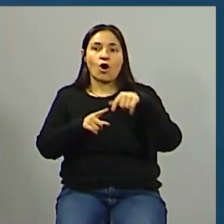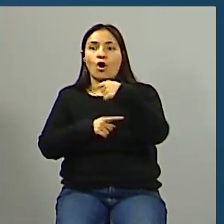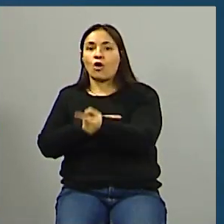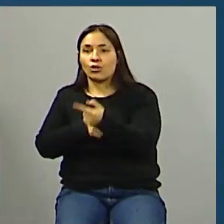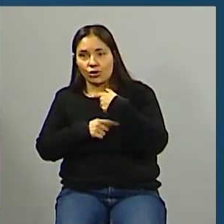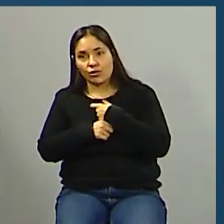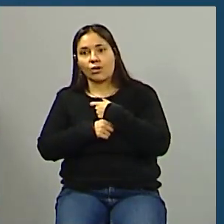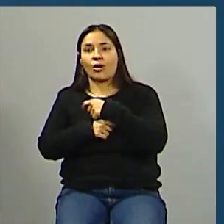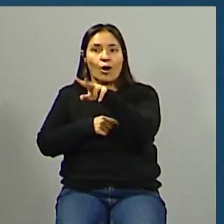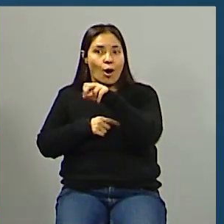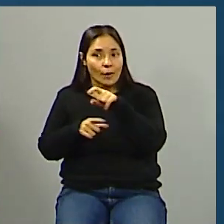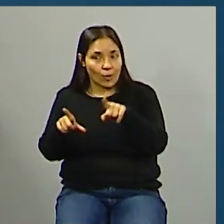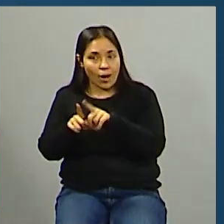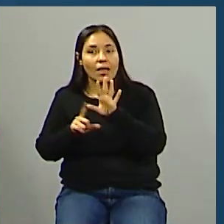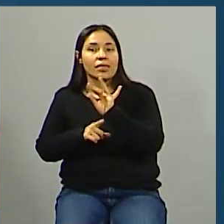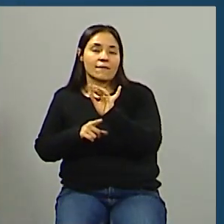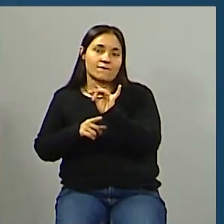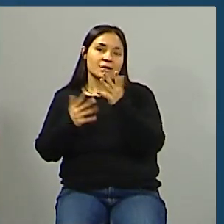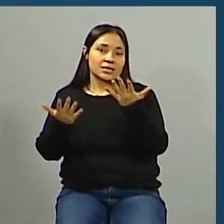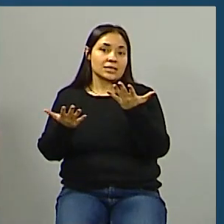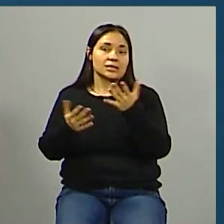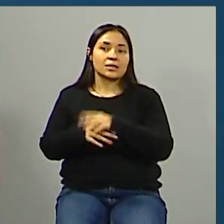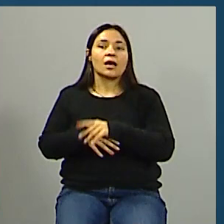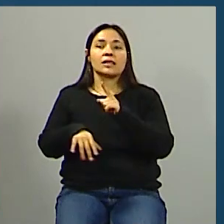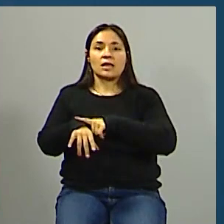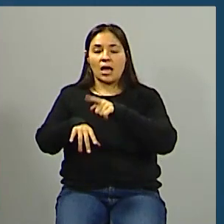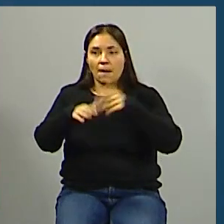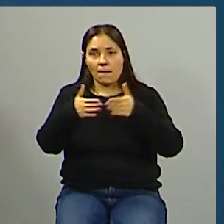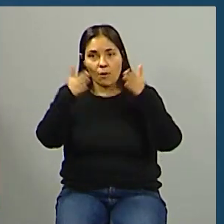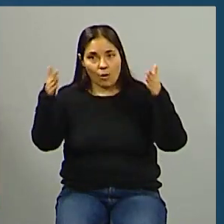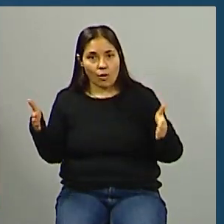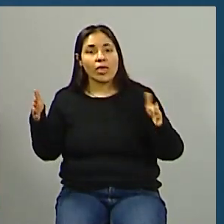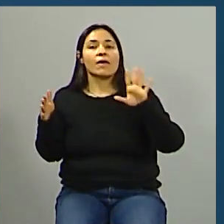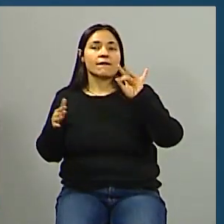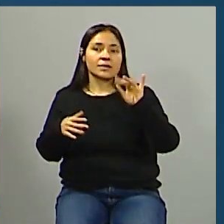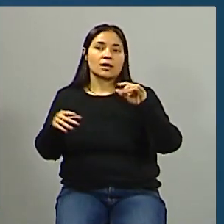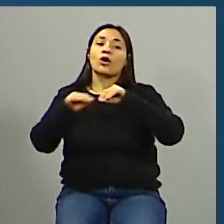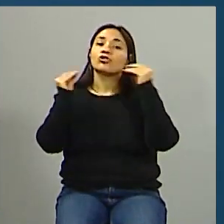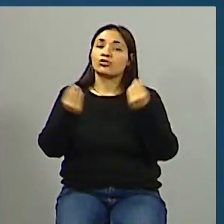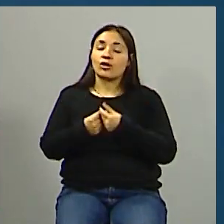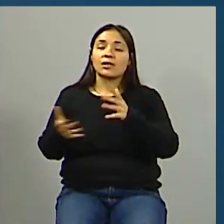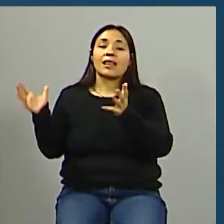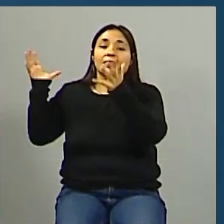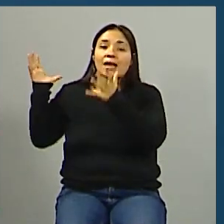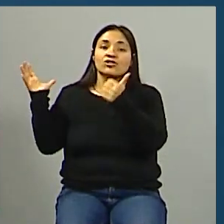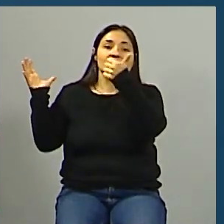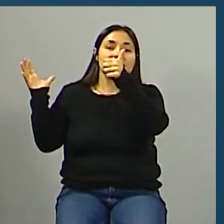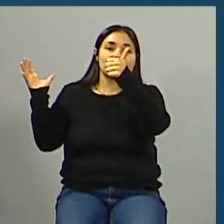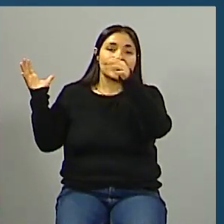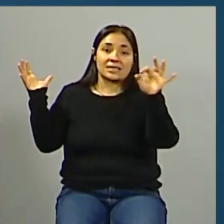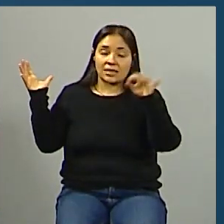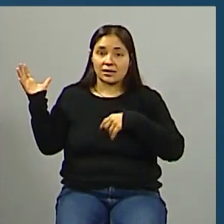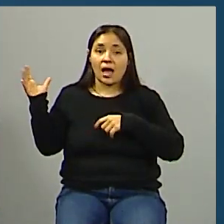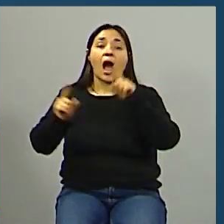cuesta obtener. Es un trabajo limitado en el tiempo, un trabajo duro, pero estoy hablando de 60 tachos. Hay trabajadores que hacen 80,